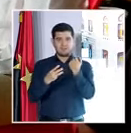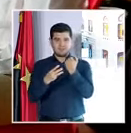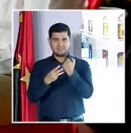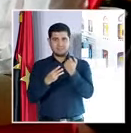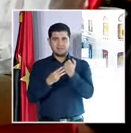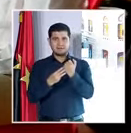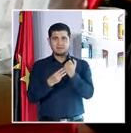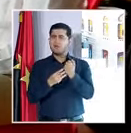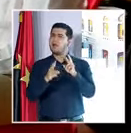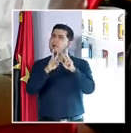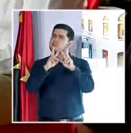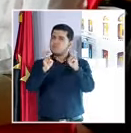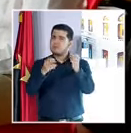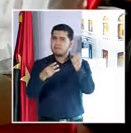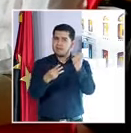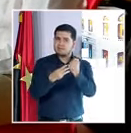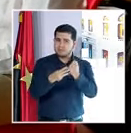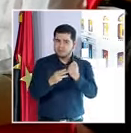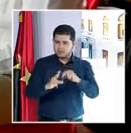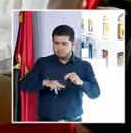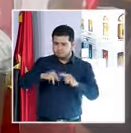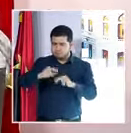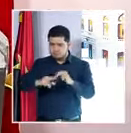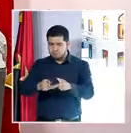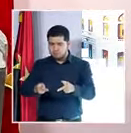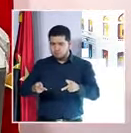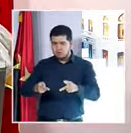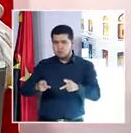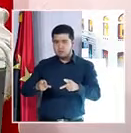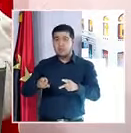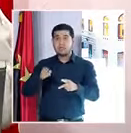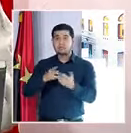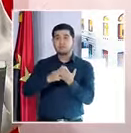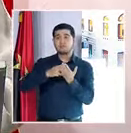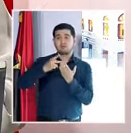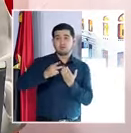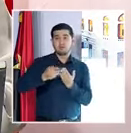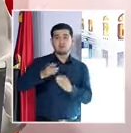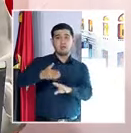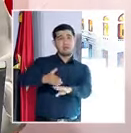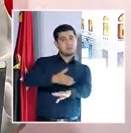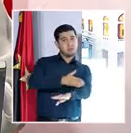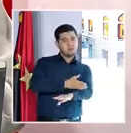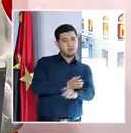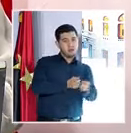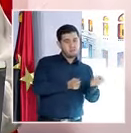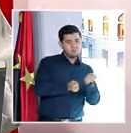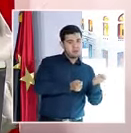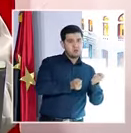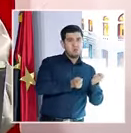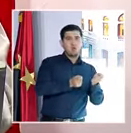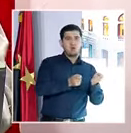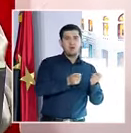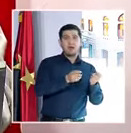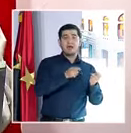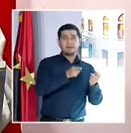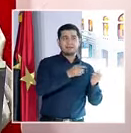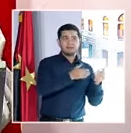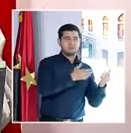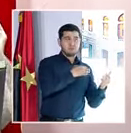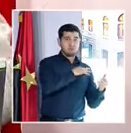Tecnoparque, Tecnoacademia, realmente es un proyecto de la anterior administración. Nosotros realmente lo que hicimos fue recibirlo, ponerlo